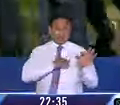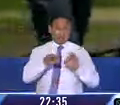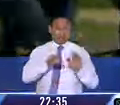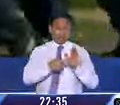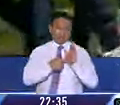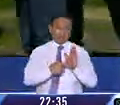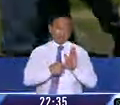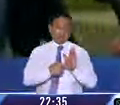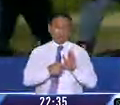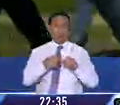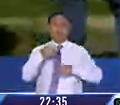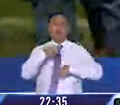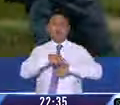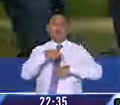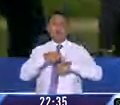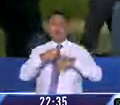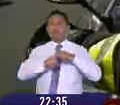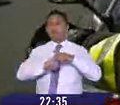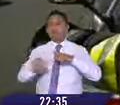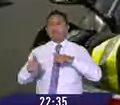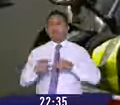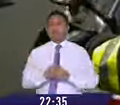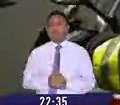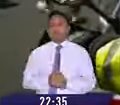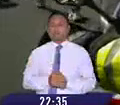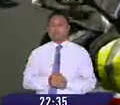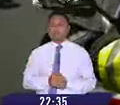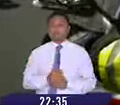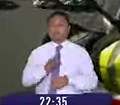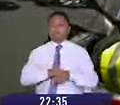en torno a tiempos de evacuación y en realidad de lo que puede